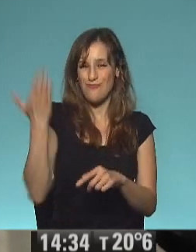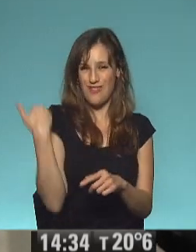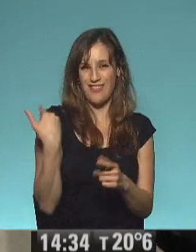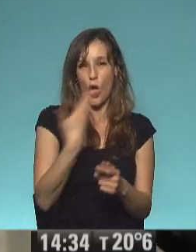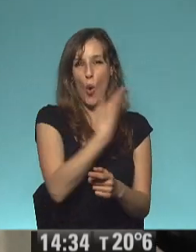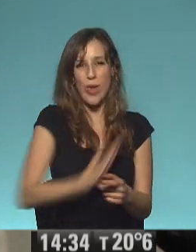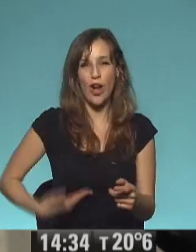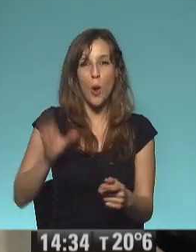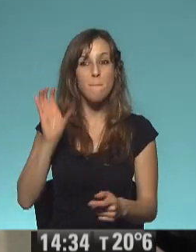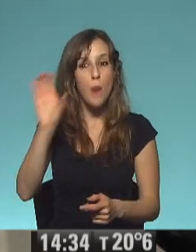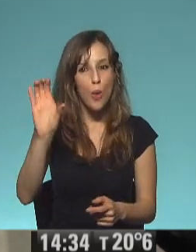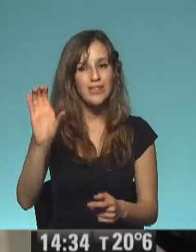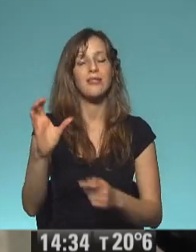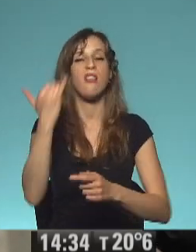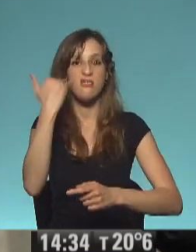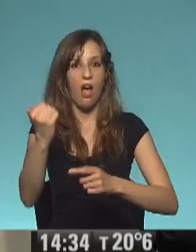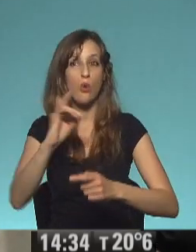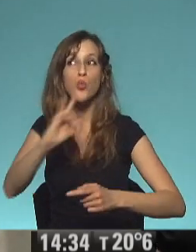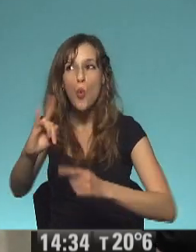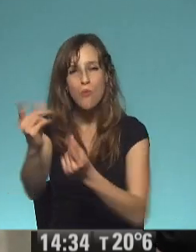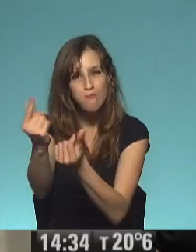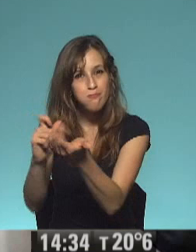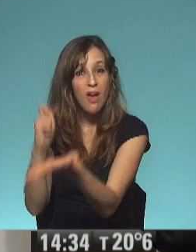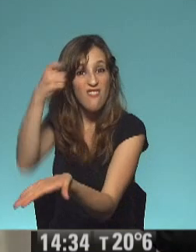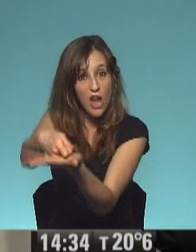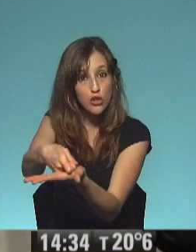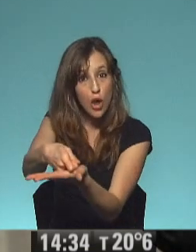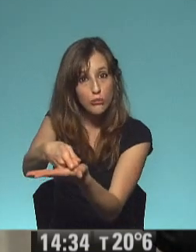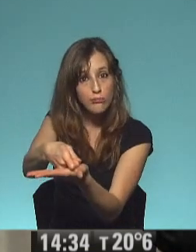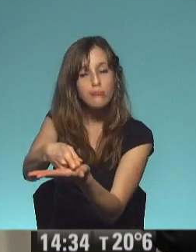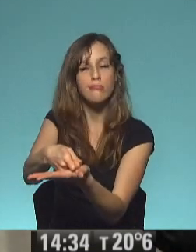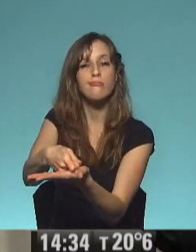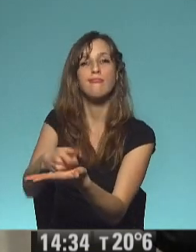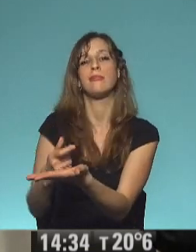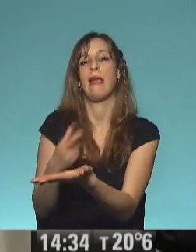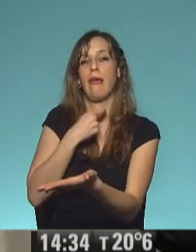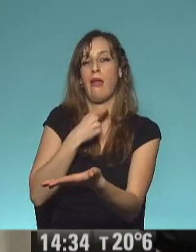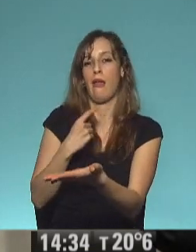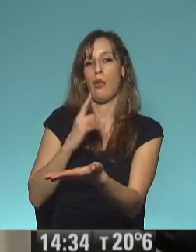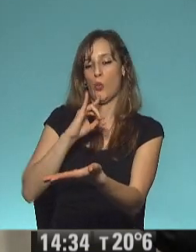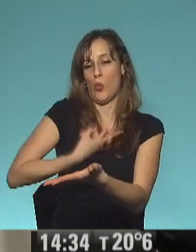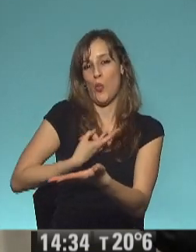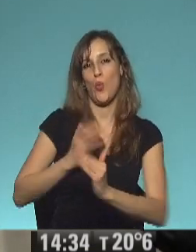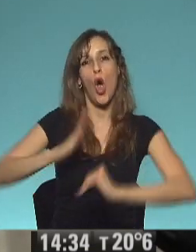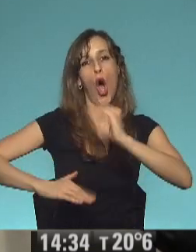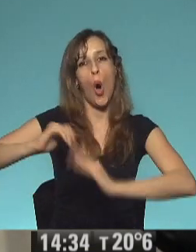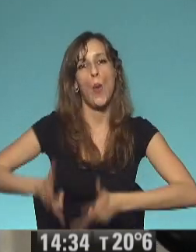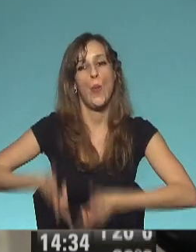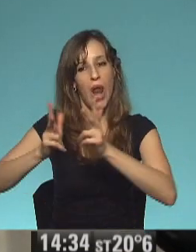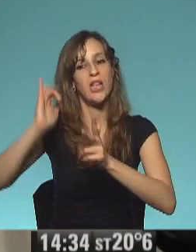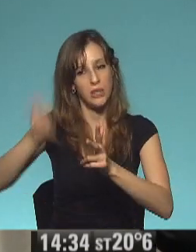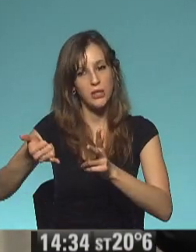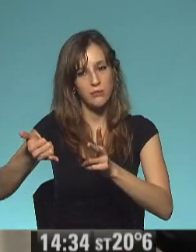gobierno nacional dejó de hacerlo, nosotros, yo quisiera que lo devolvamos en obras públicas. Son 10 mil millones. Que